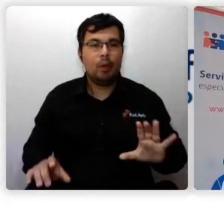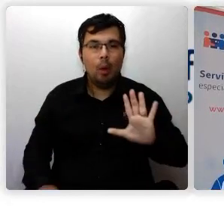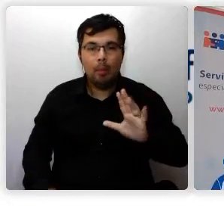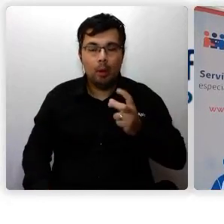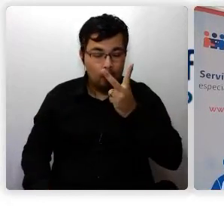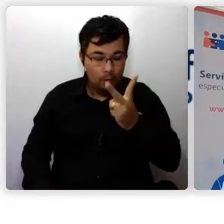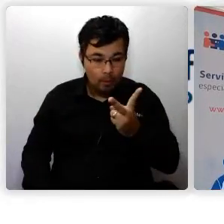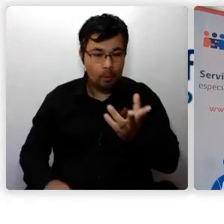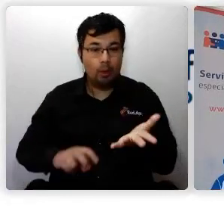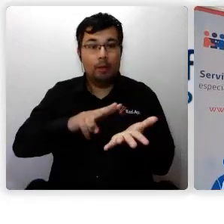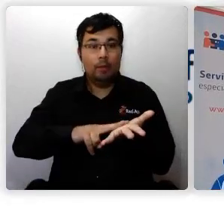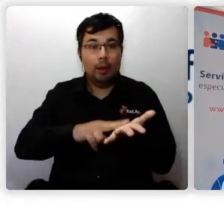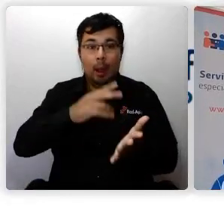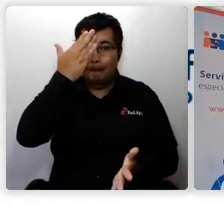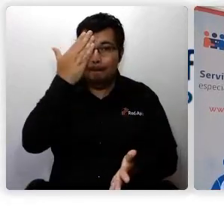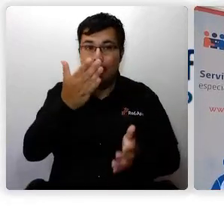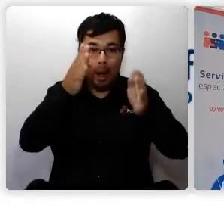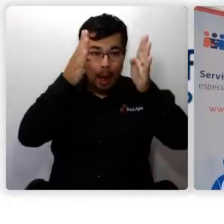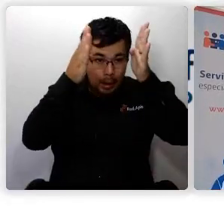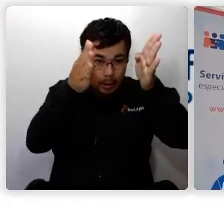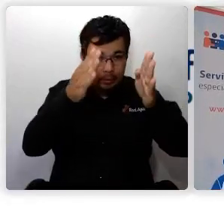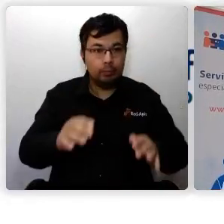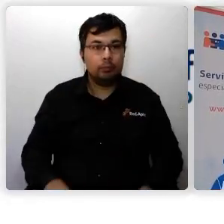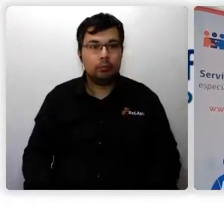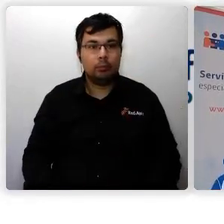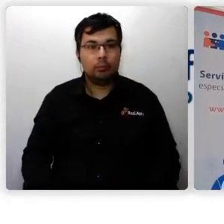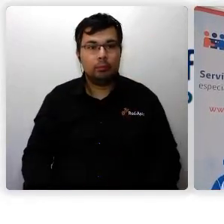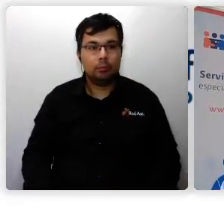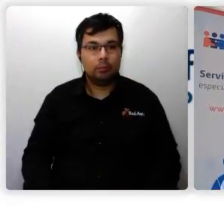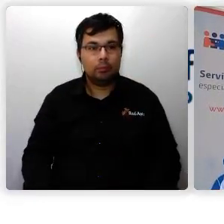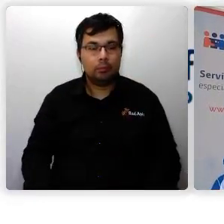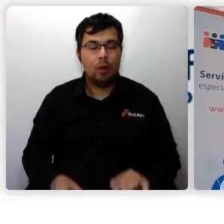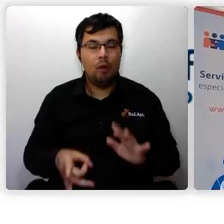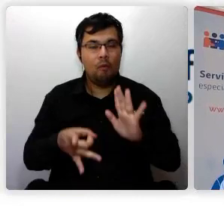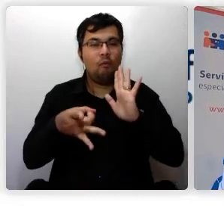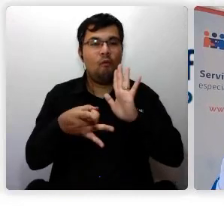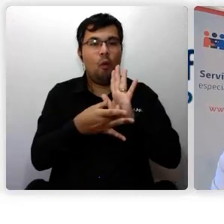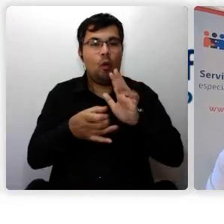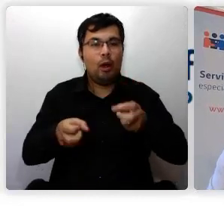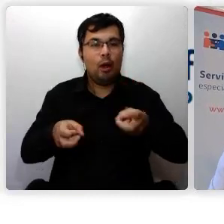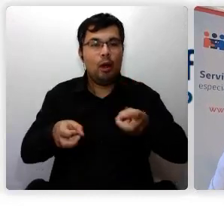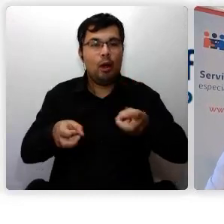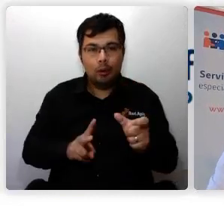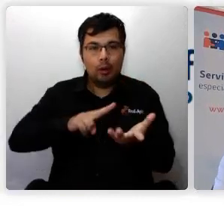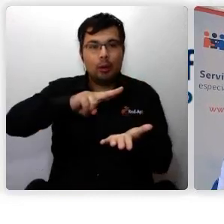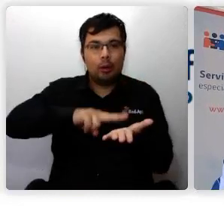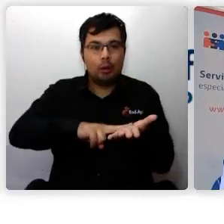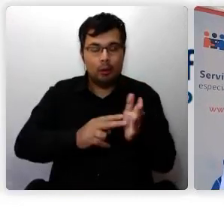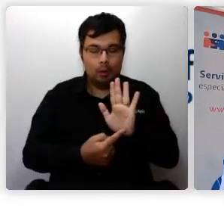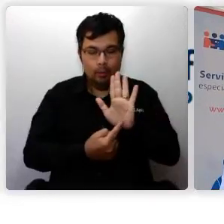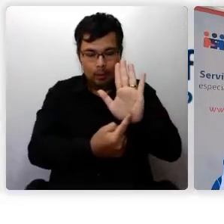mala atención, que se vulneraron los derechos del contribuyente, lo presentamos como una queja frente al